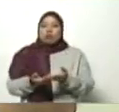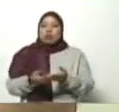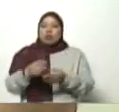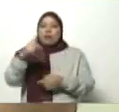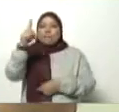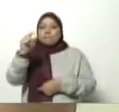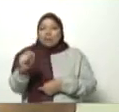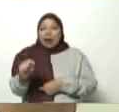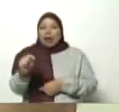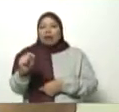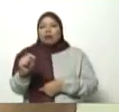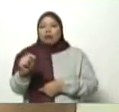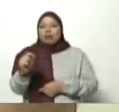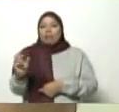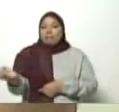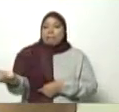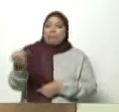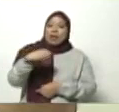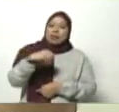bajar aún más.